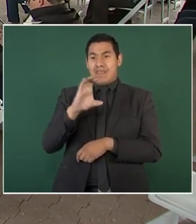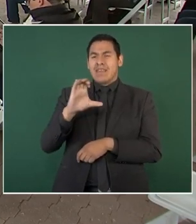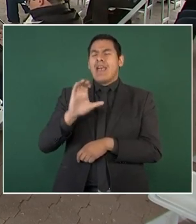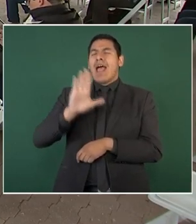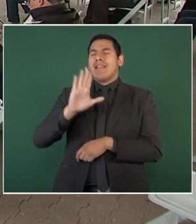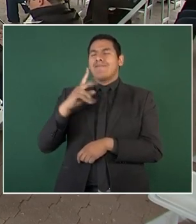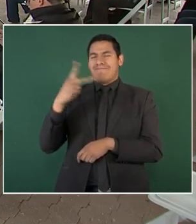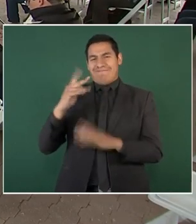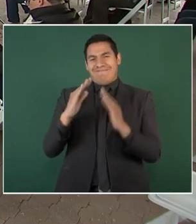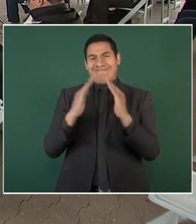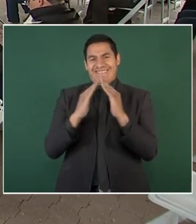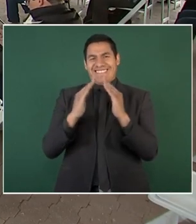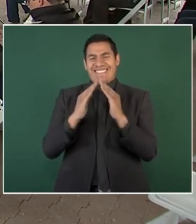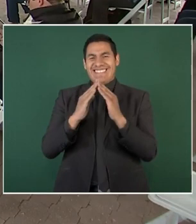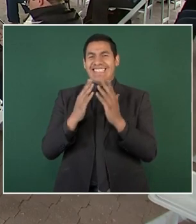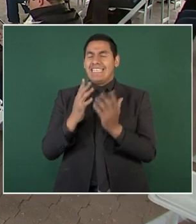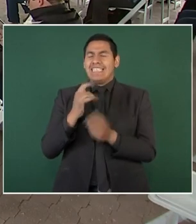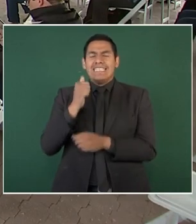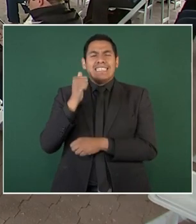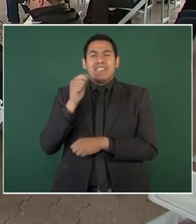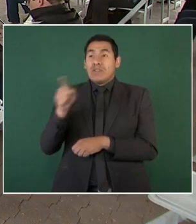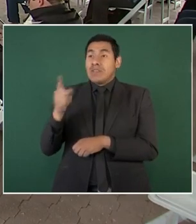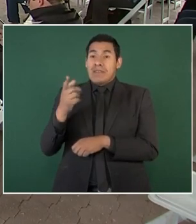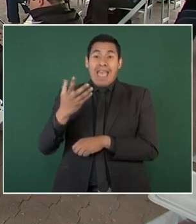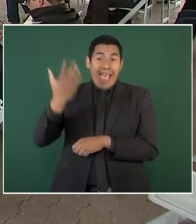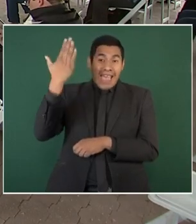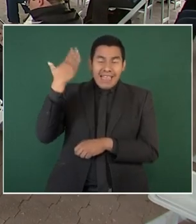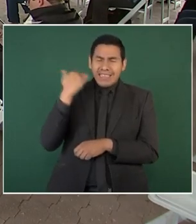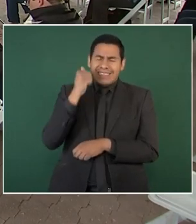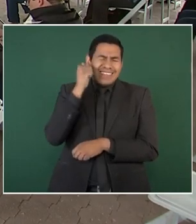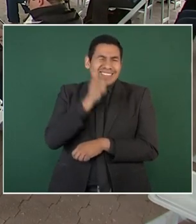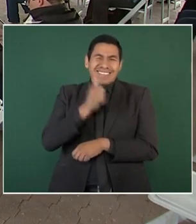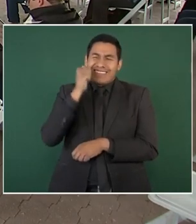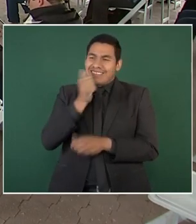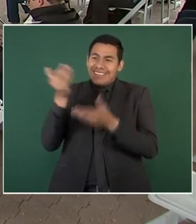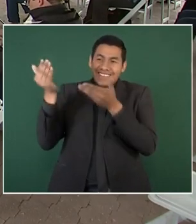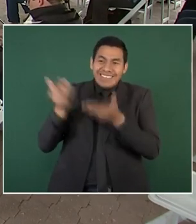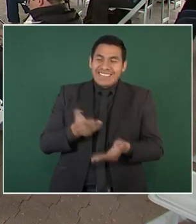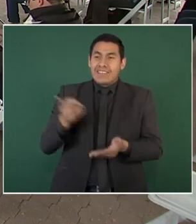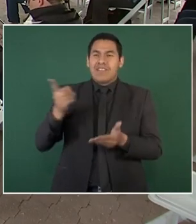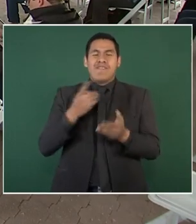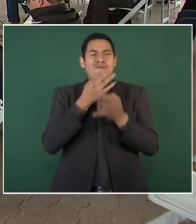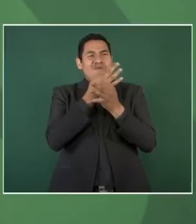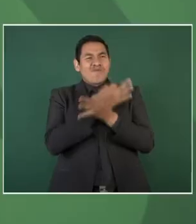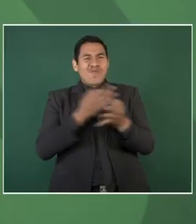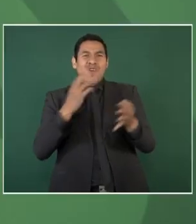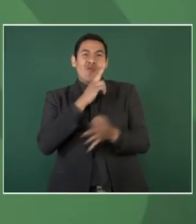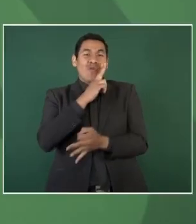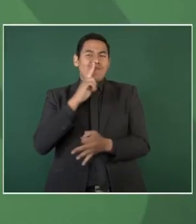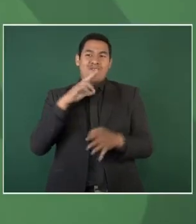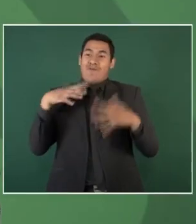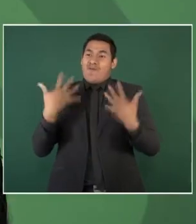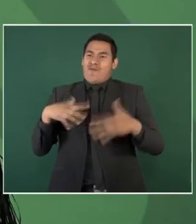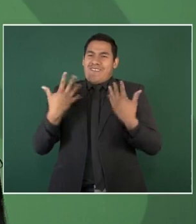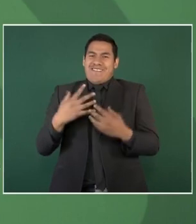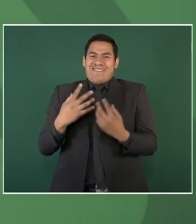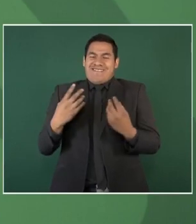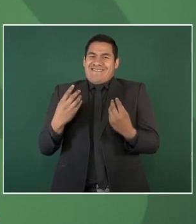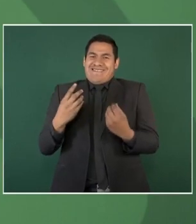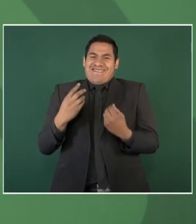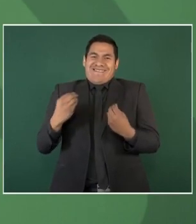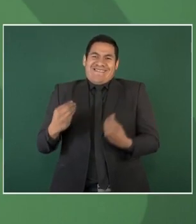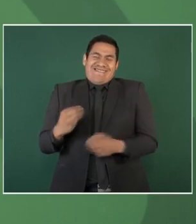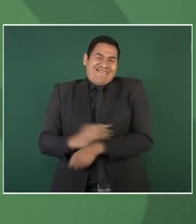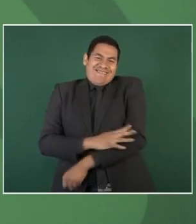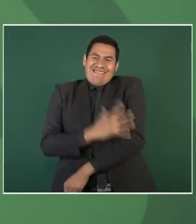California, donde siempre que nos visita nos trae extraordinarias noticias para nuestra gente, como la